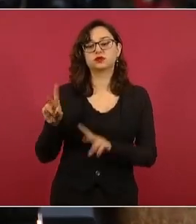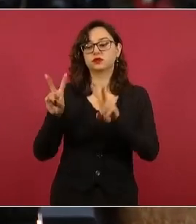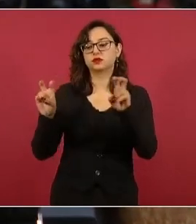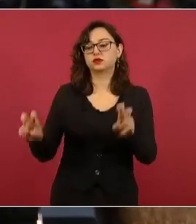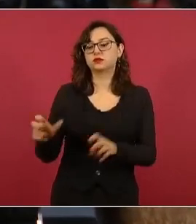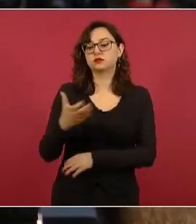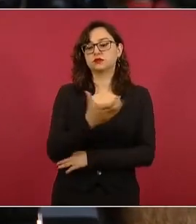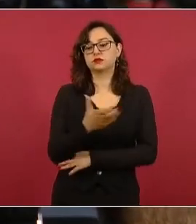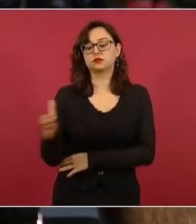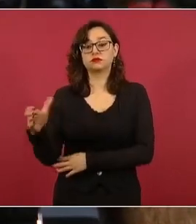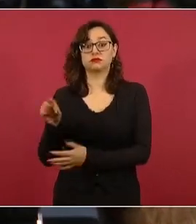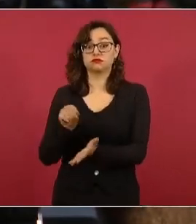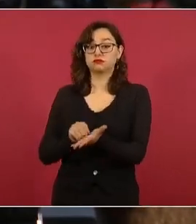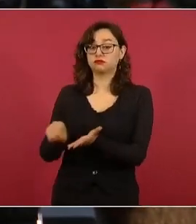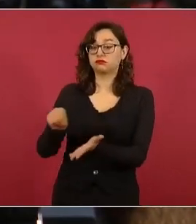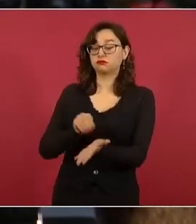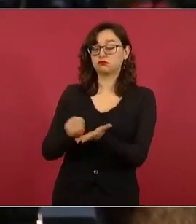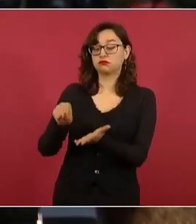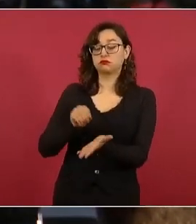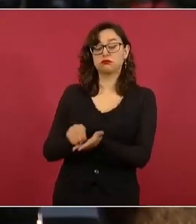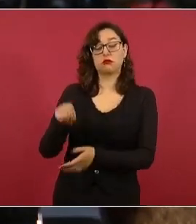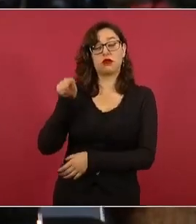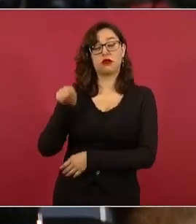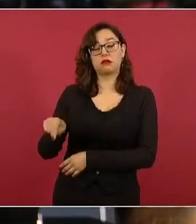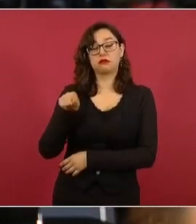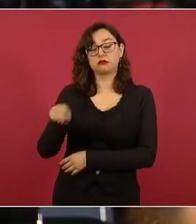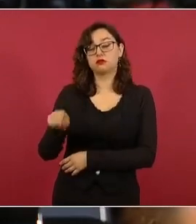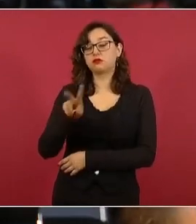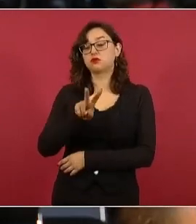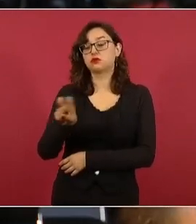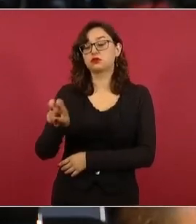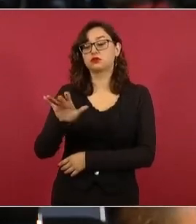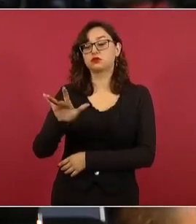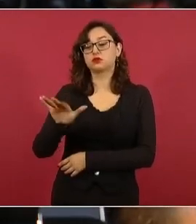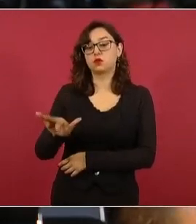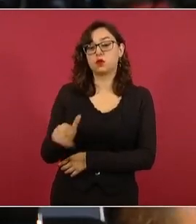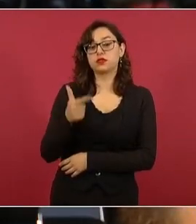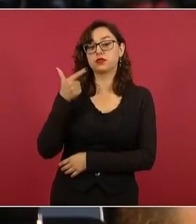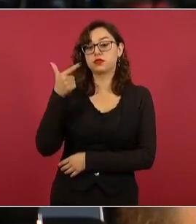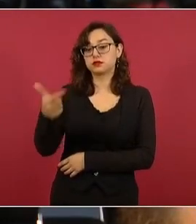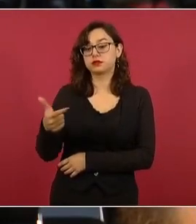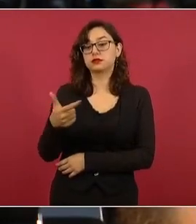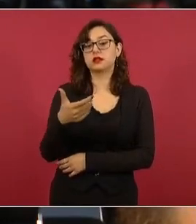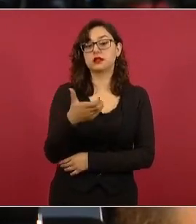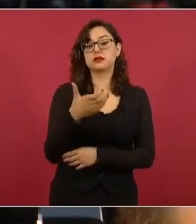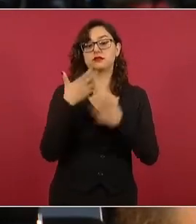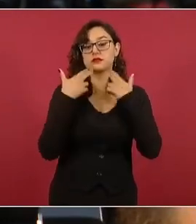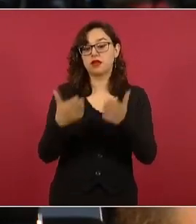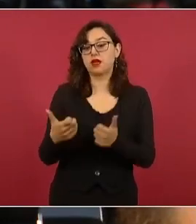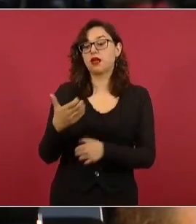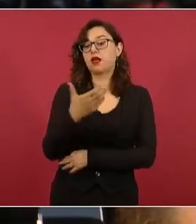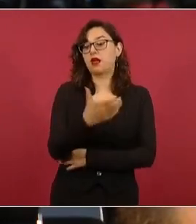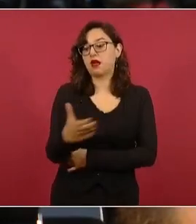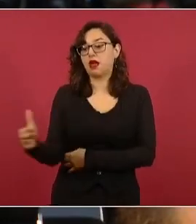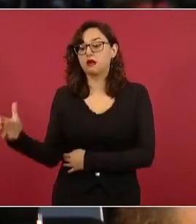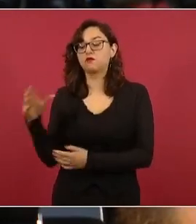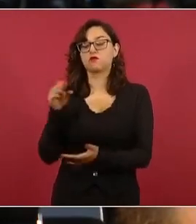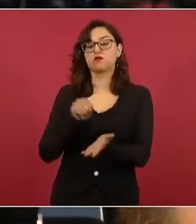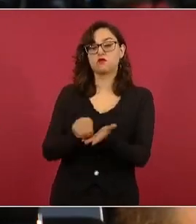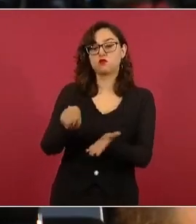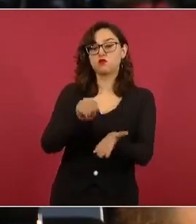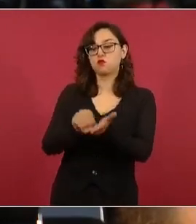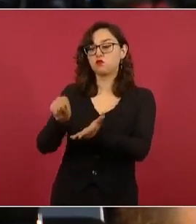porcícolas? Son 257 granjas porcícolas en la península de